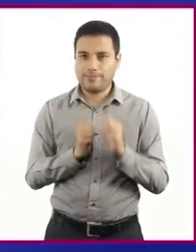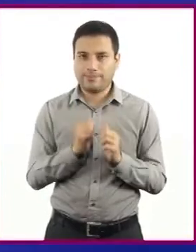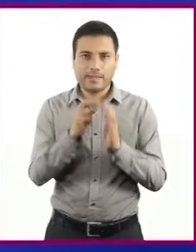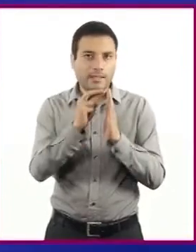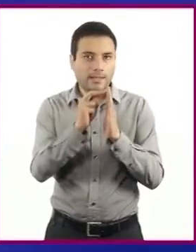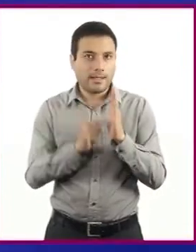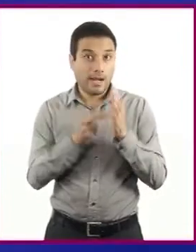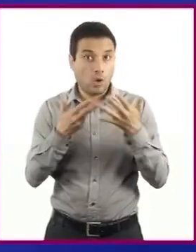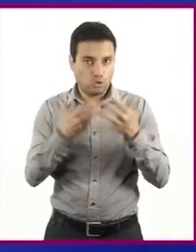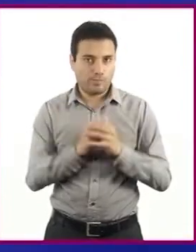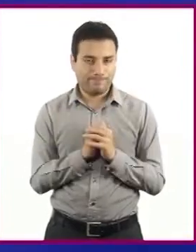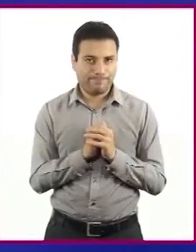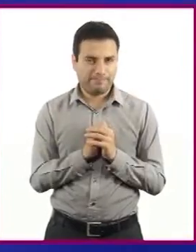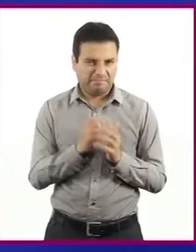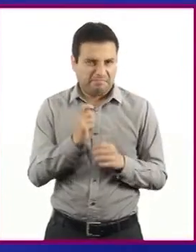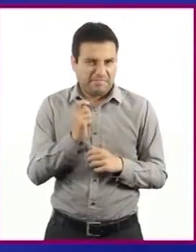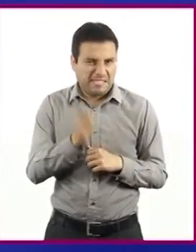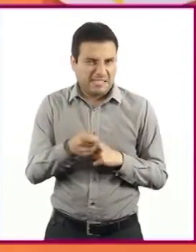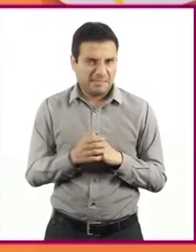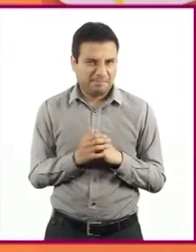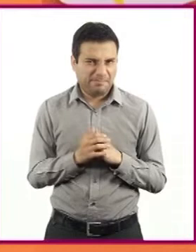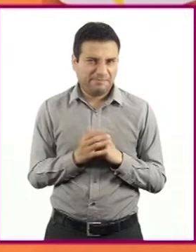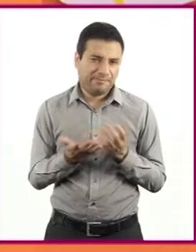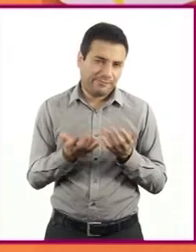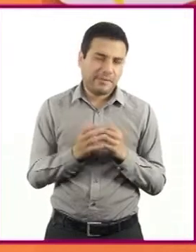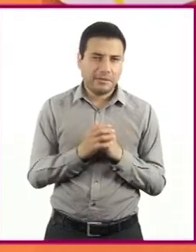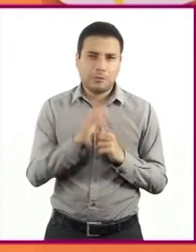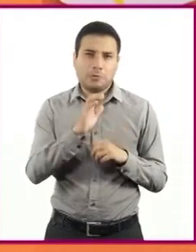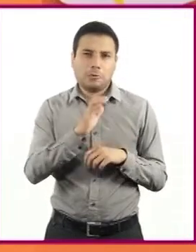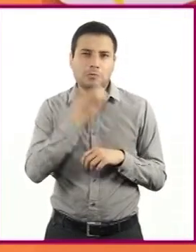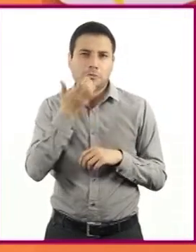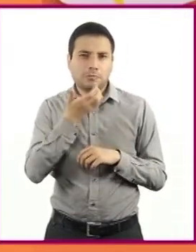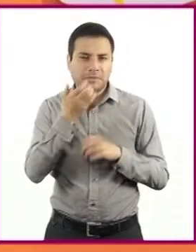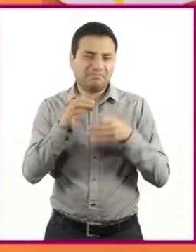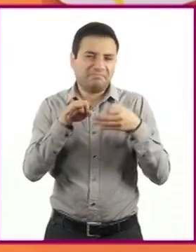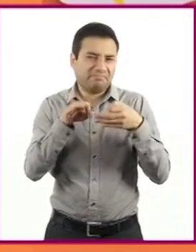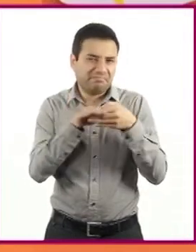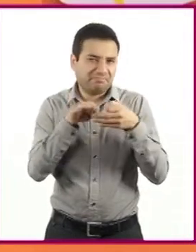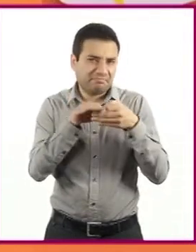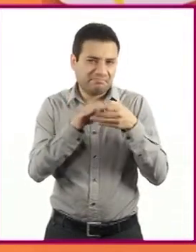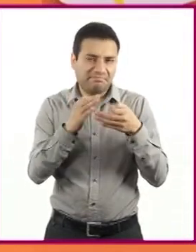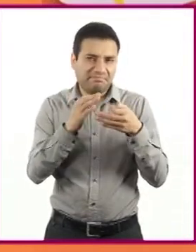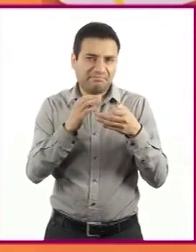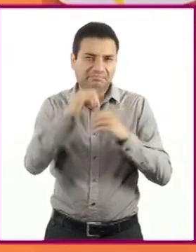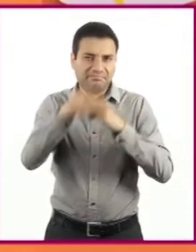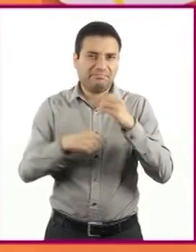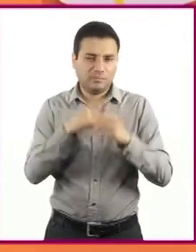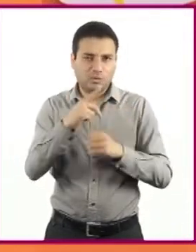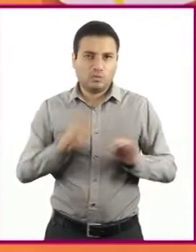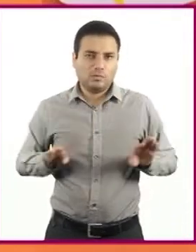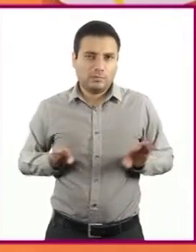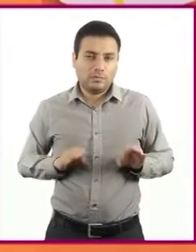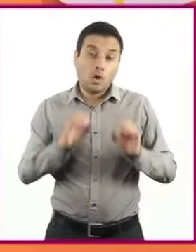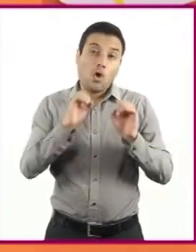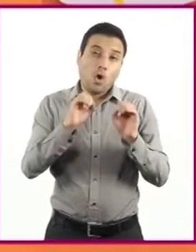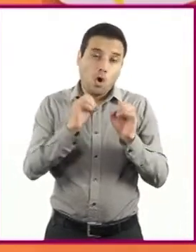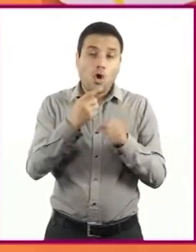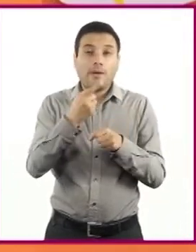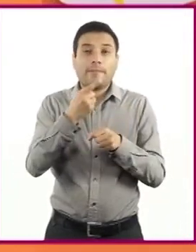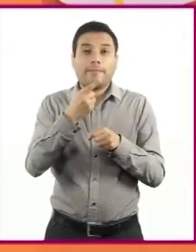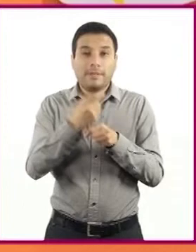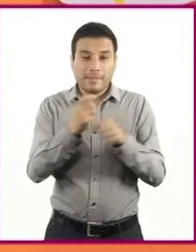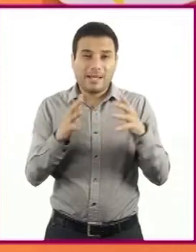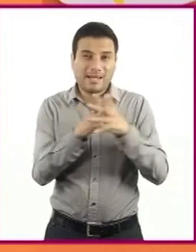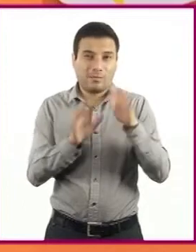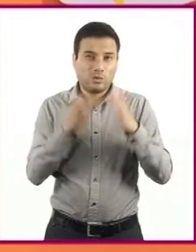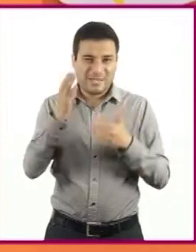del 8, que correspondía con las regularidades periódicas. O durante y después de la Primera Guerra Mundial, cuando Cosell y